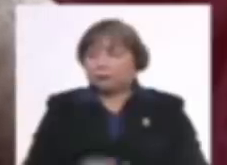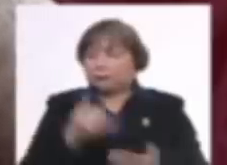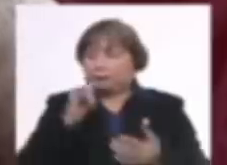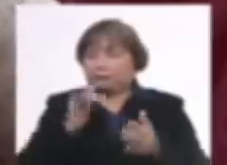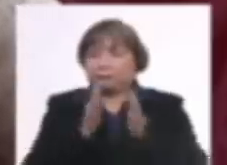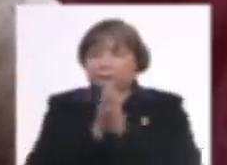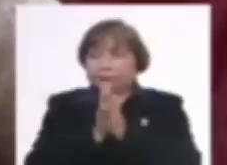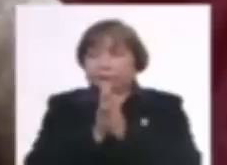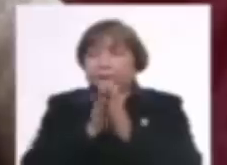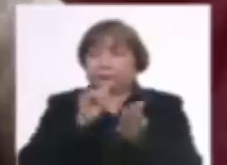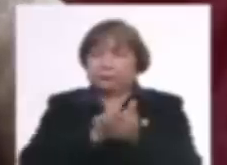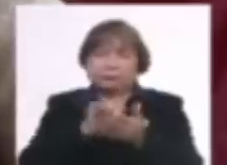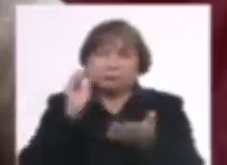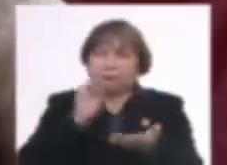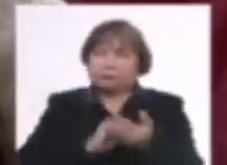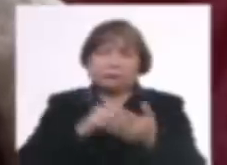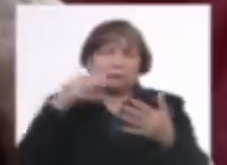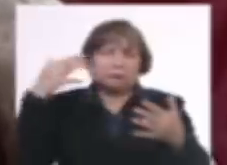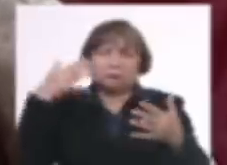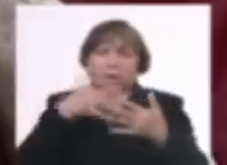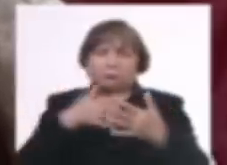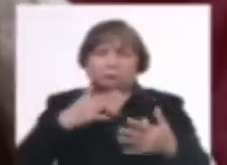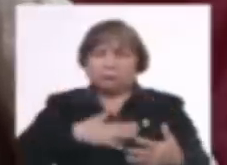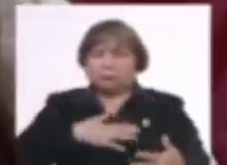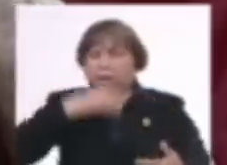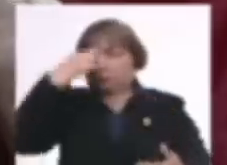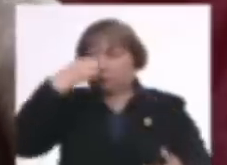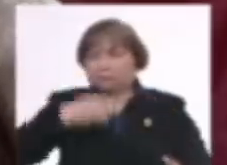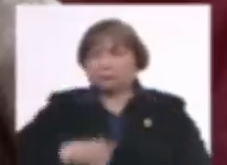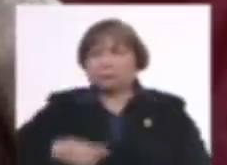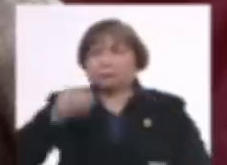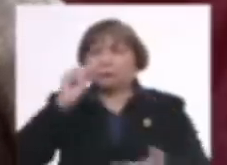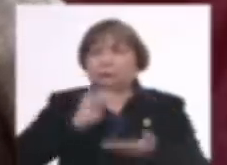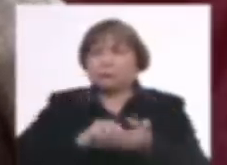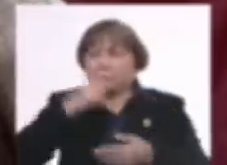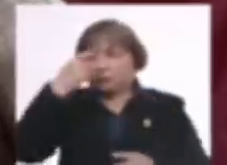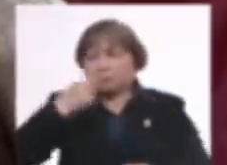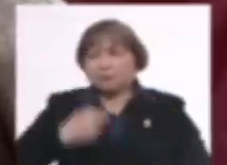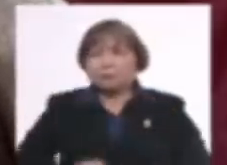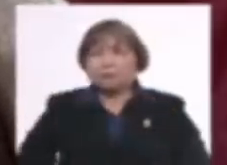Y pido que ya no se vulnere más mi dignidad como persona.